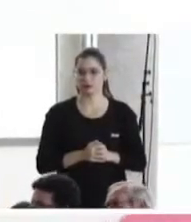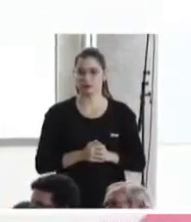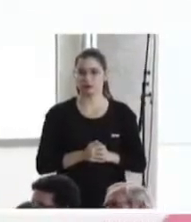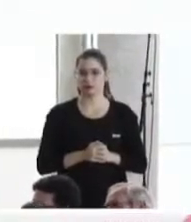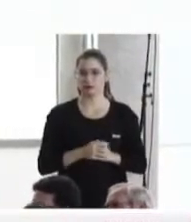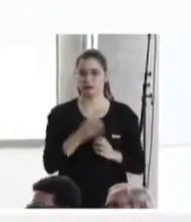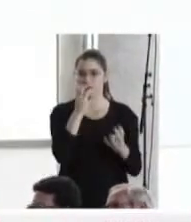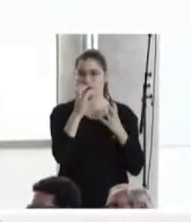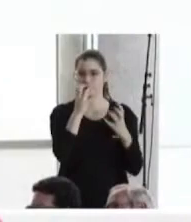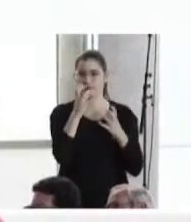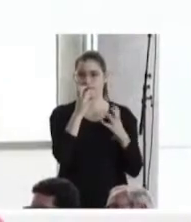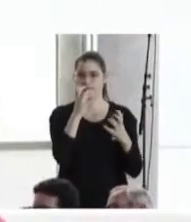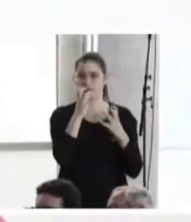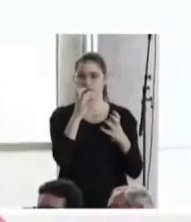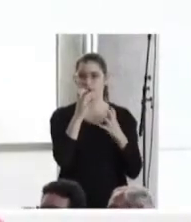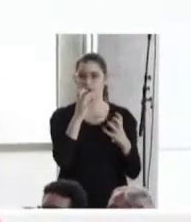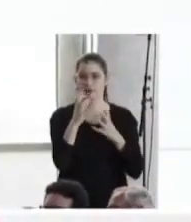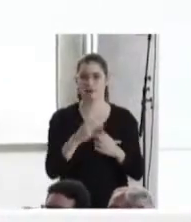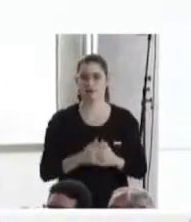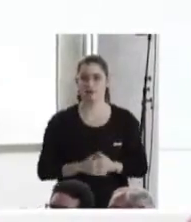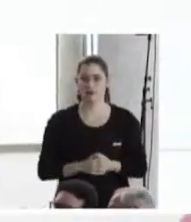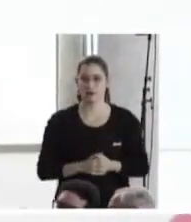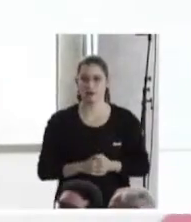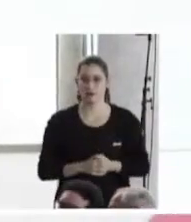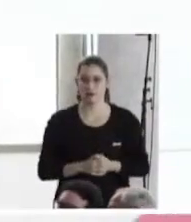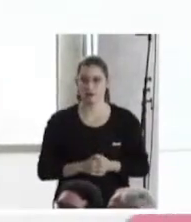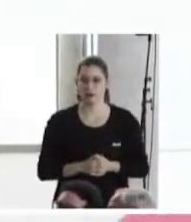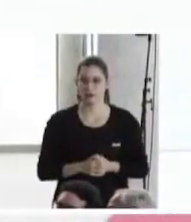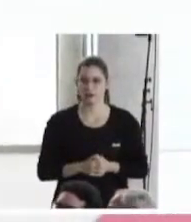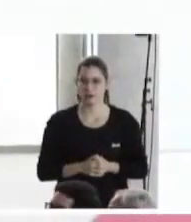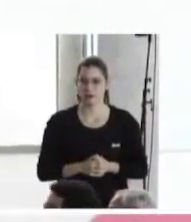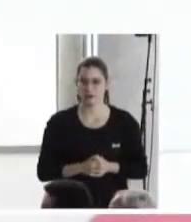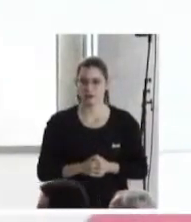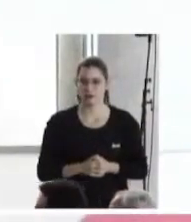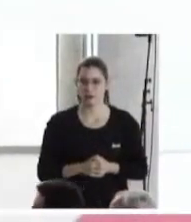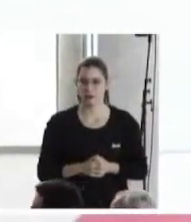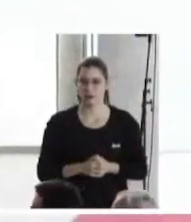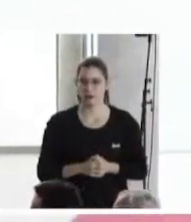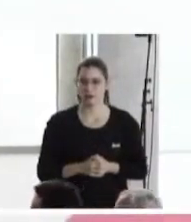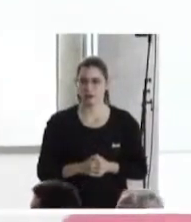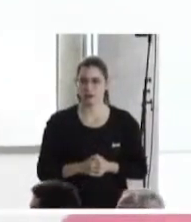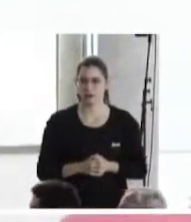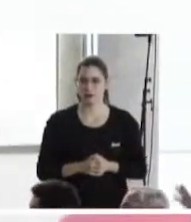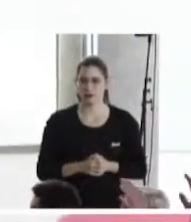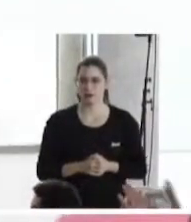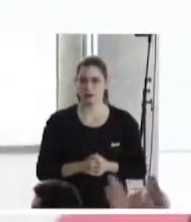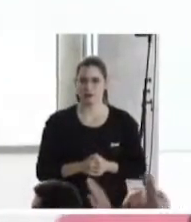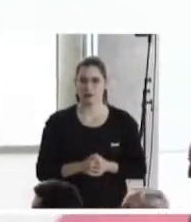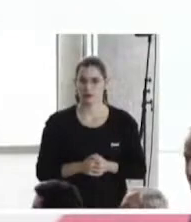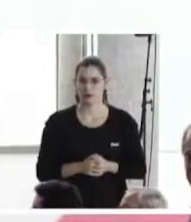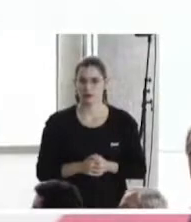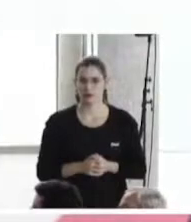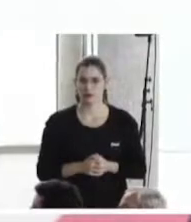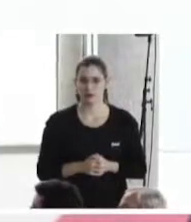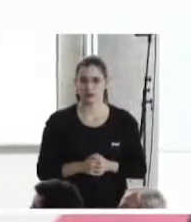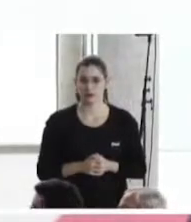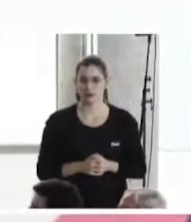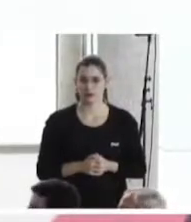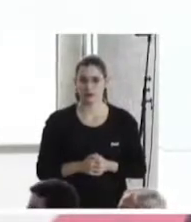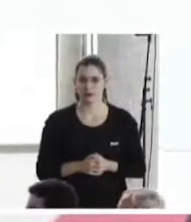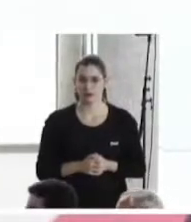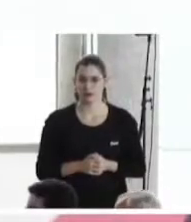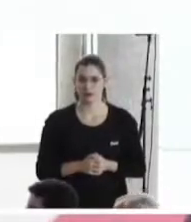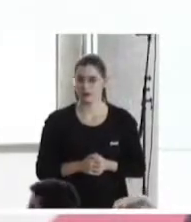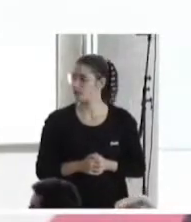No pasa nada Nos reímos de esa persona se la lleva con educación a la salida ya ha hecho su Scratch muy bien Hay algo que no le ha gustado ya lo veremos